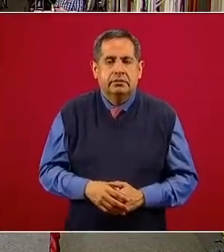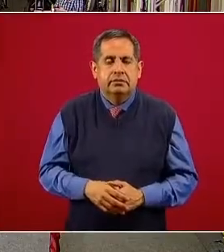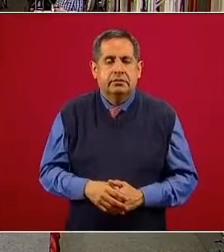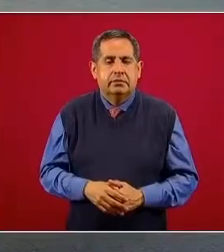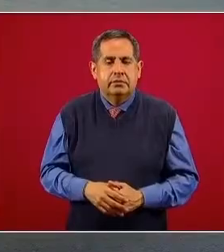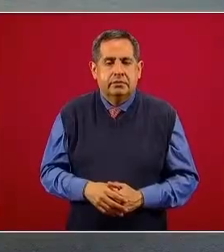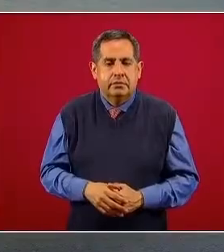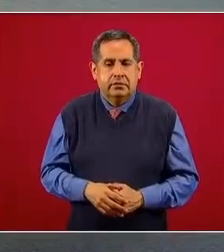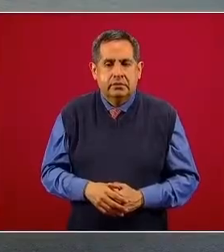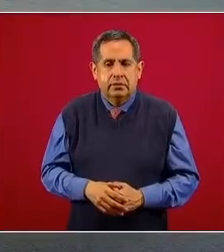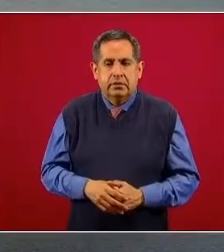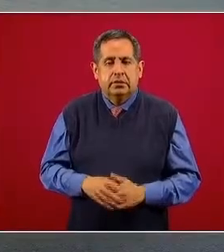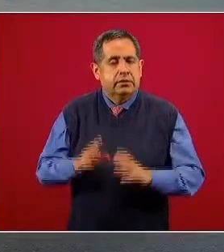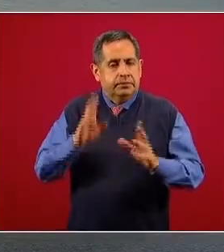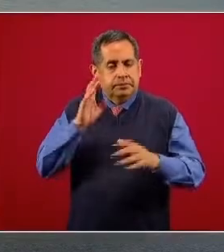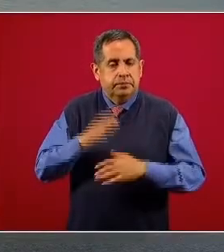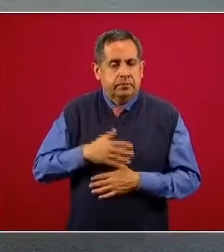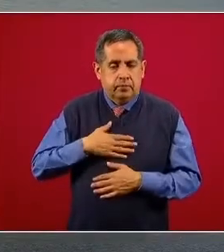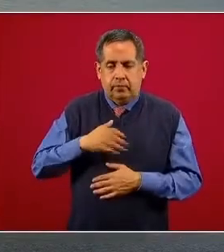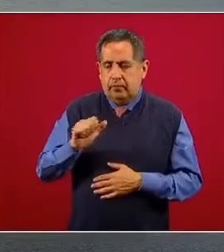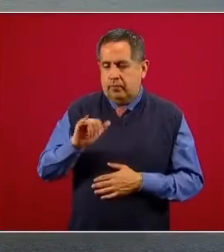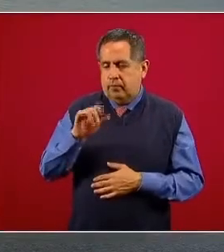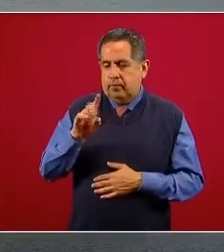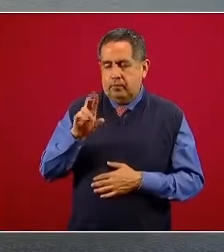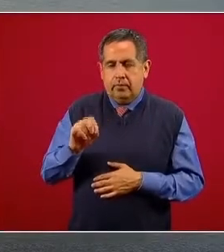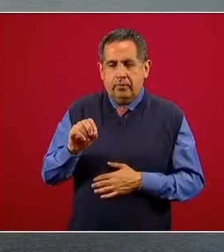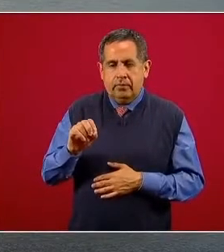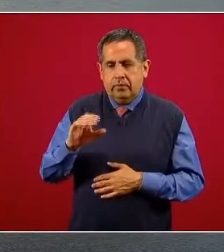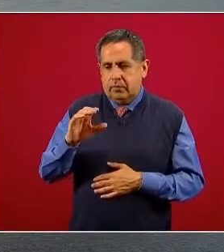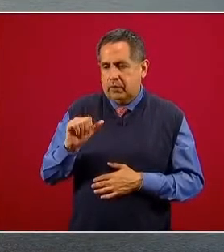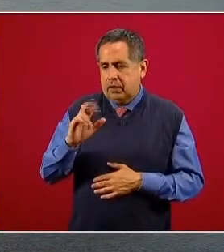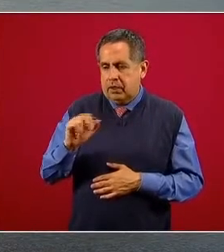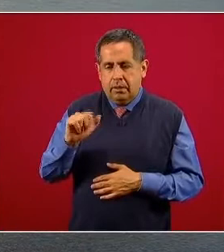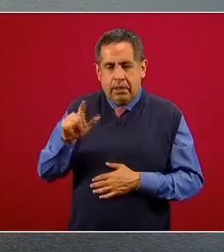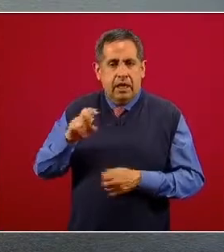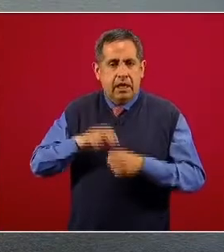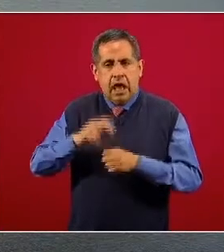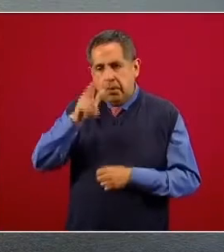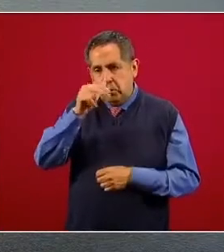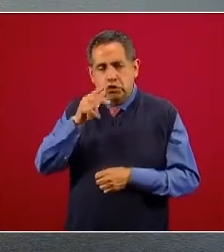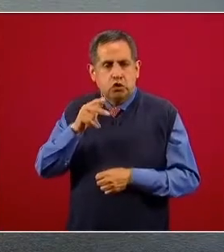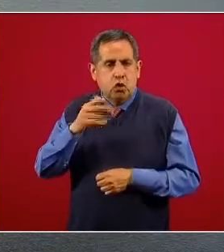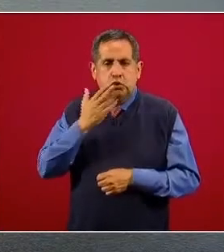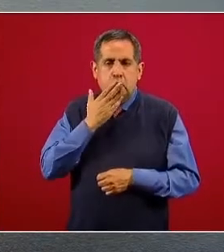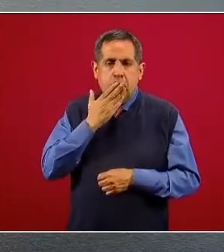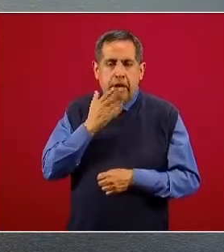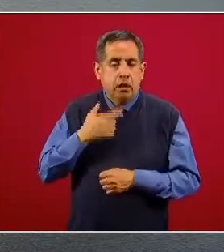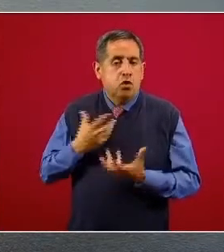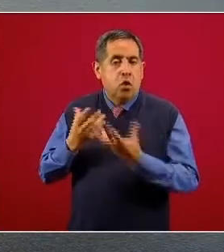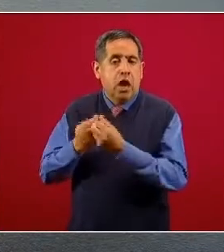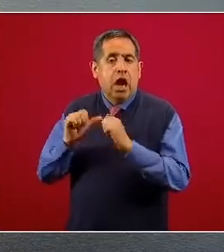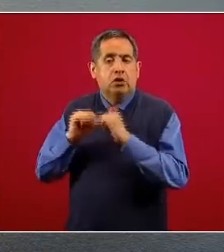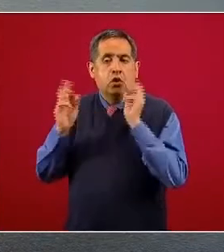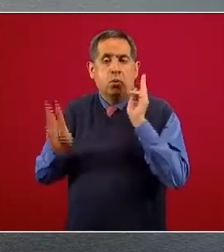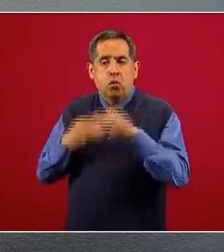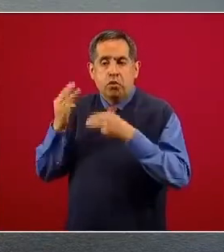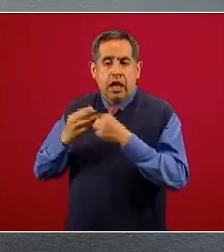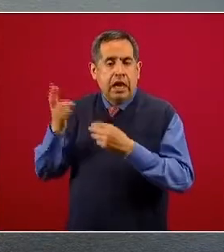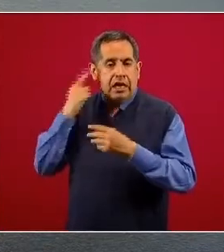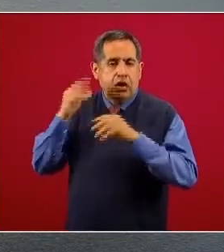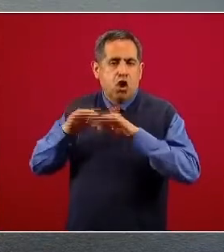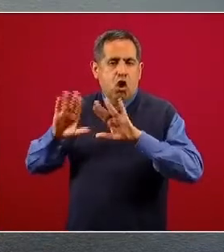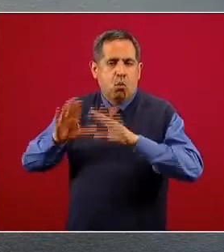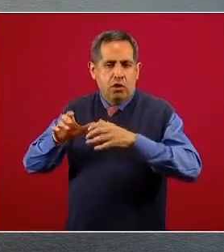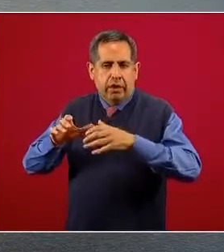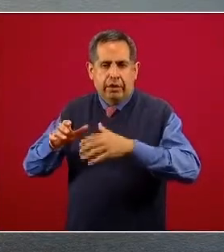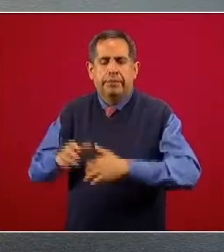Gracias. ¿Qué tal? Alejandro Cabral, soy de Política y Rock and Roll Radio de Hermosillo, Sonora, y pertenezco a la Asociación Mundial de Radios